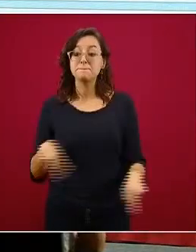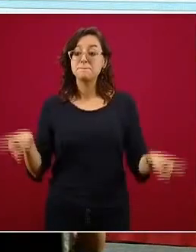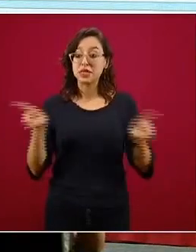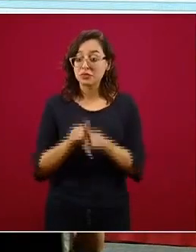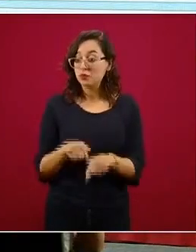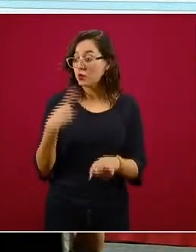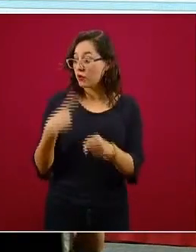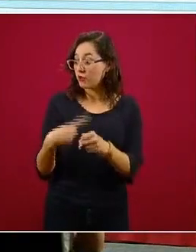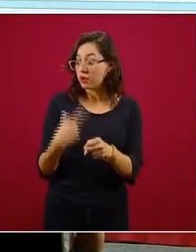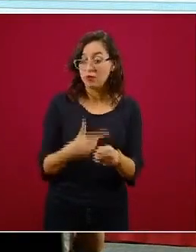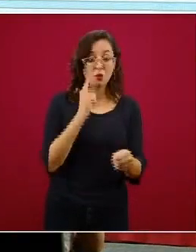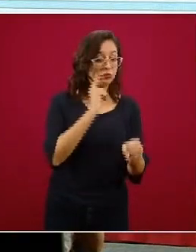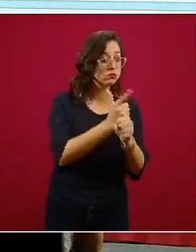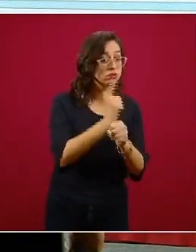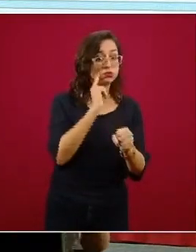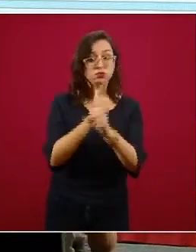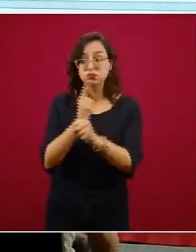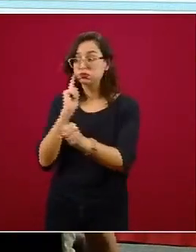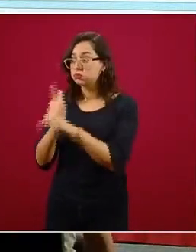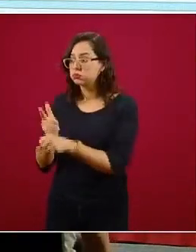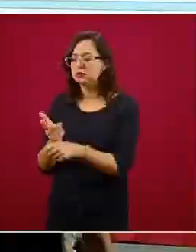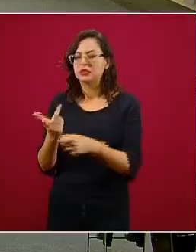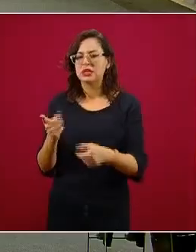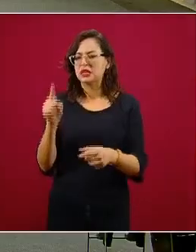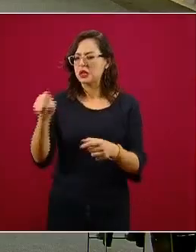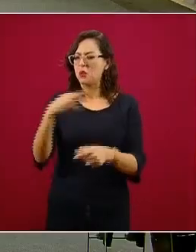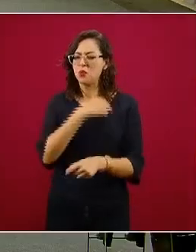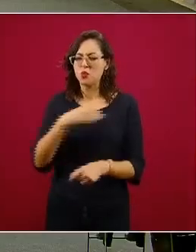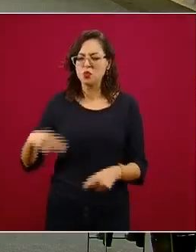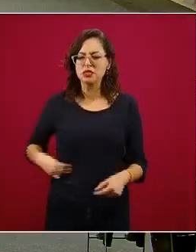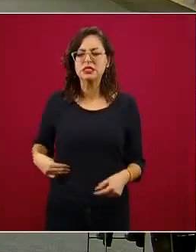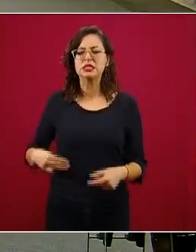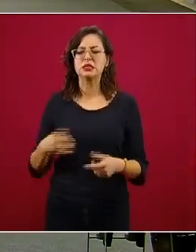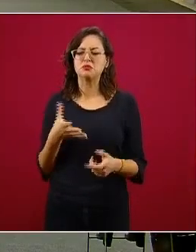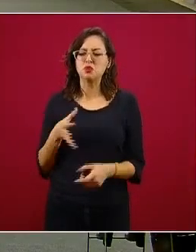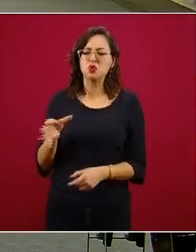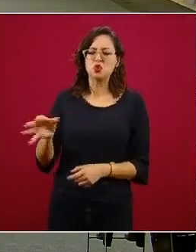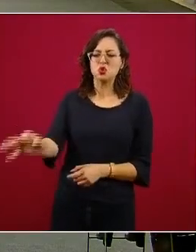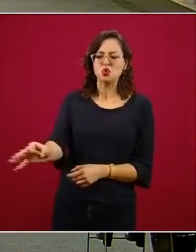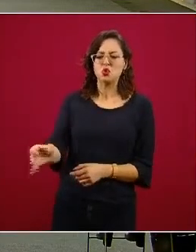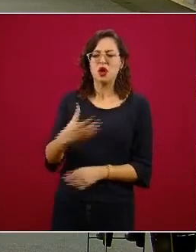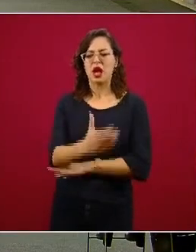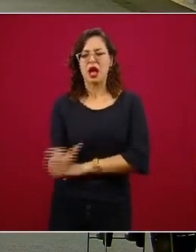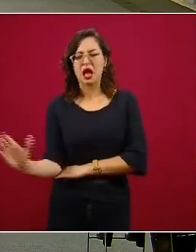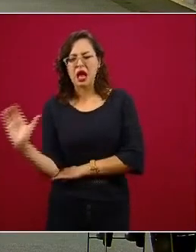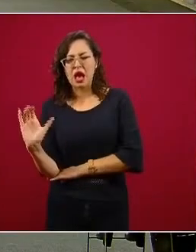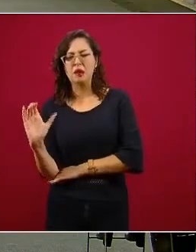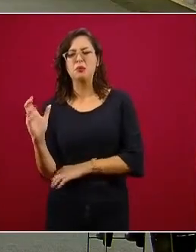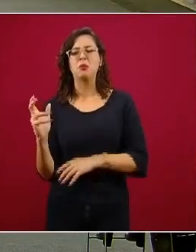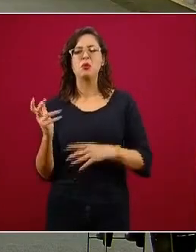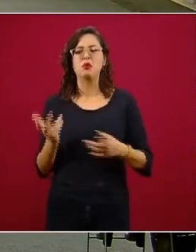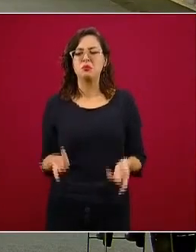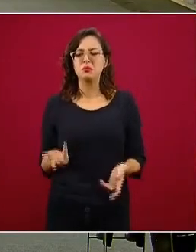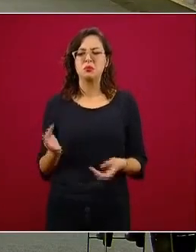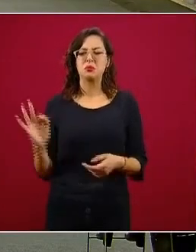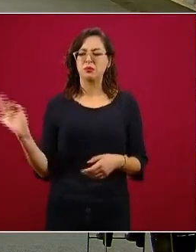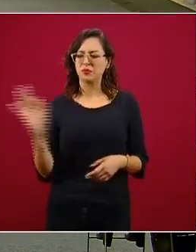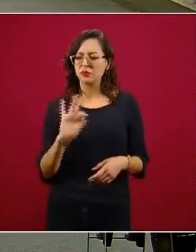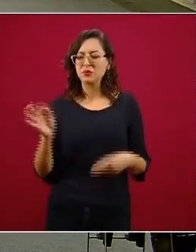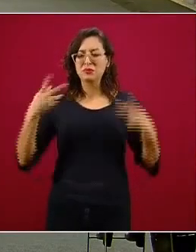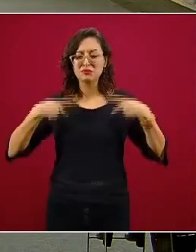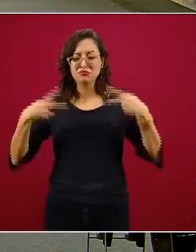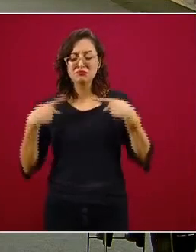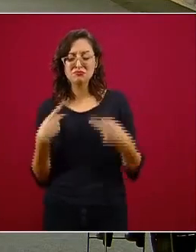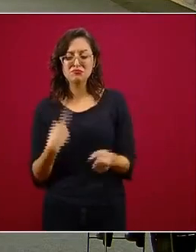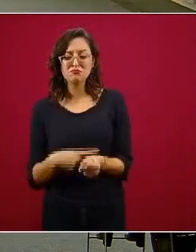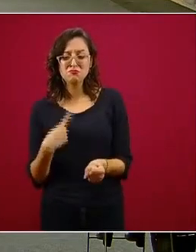estos brotes comunitarios, especialmente en estos municipios o localidades rurales, donde posiblemente la cantidad de